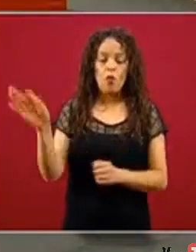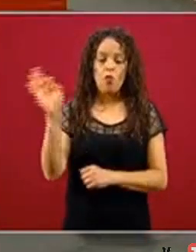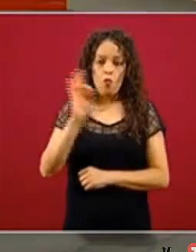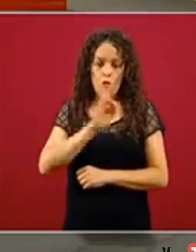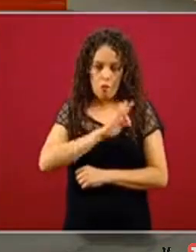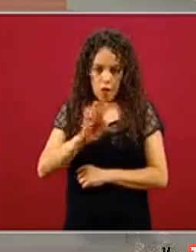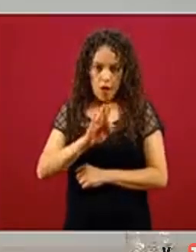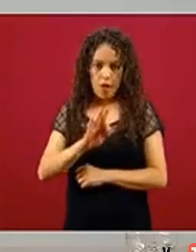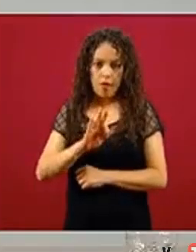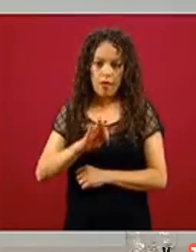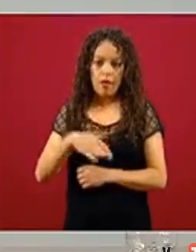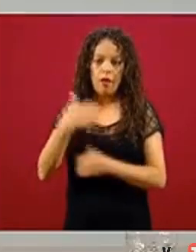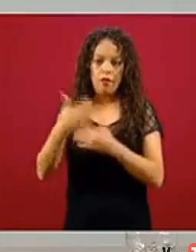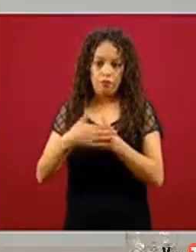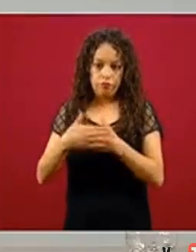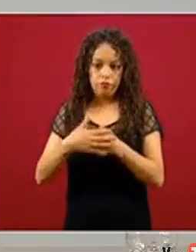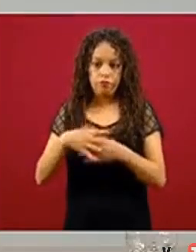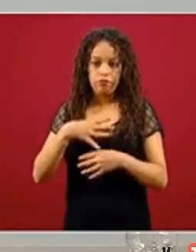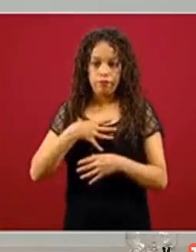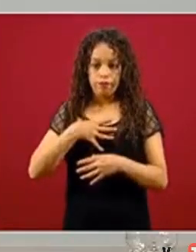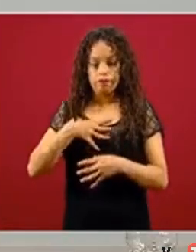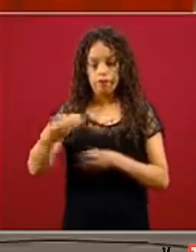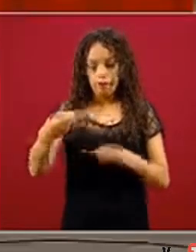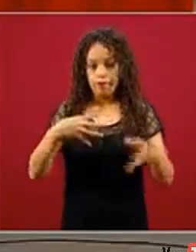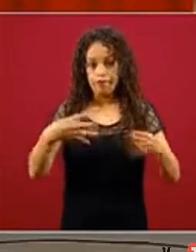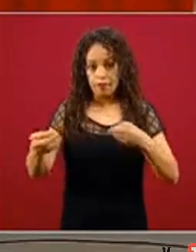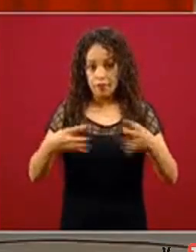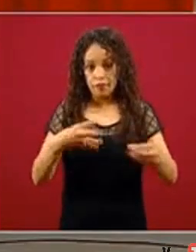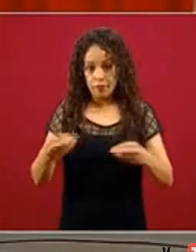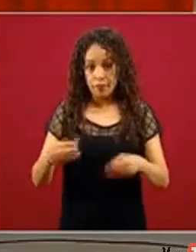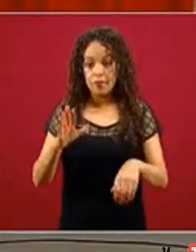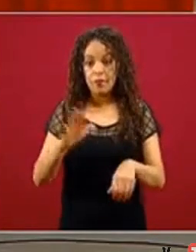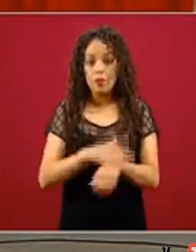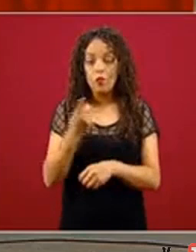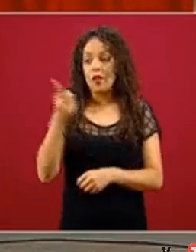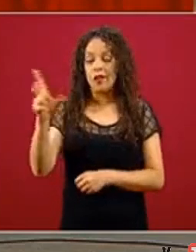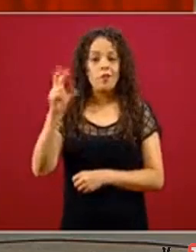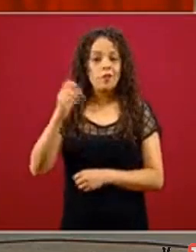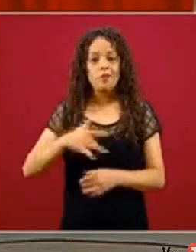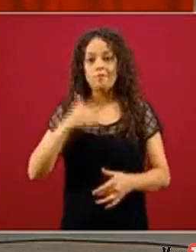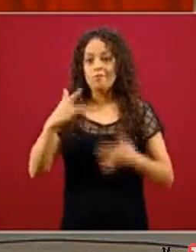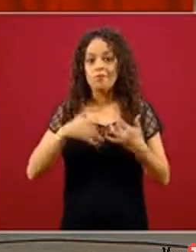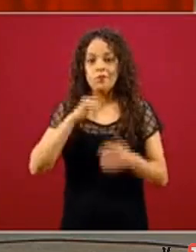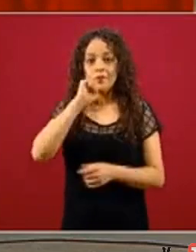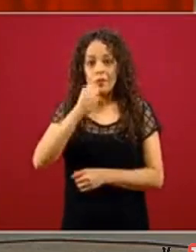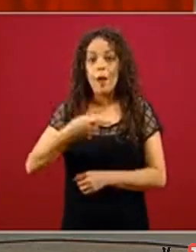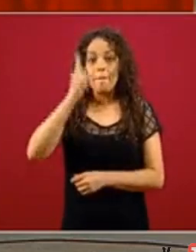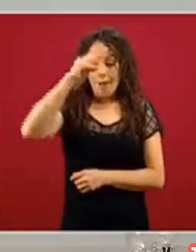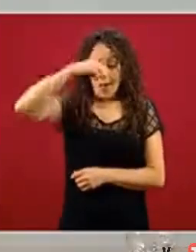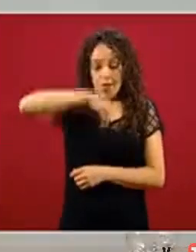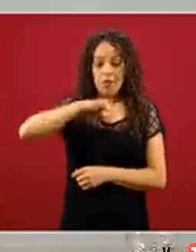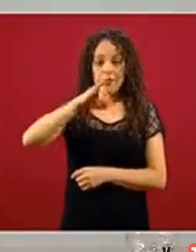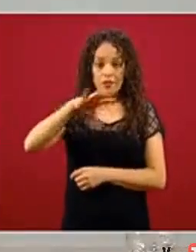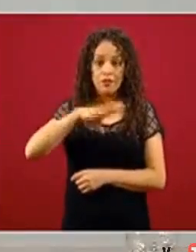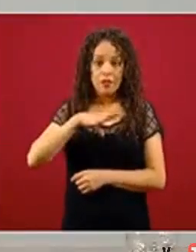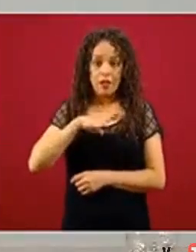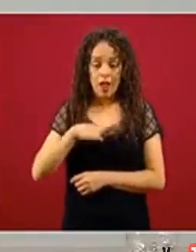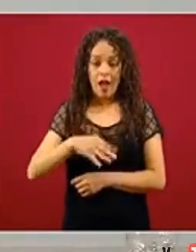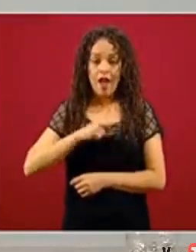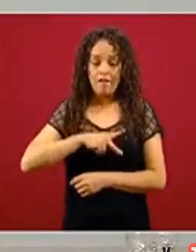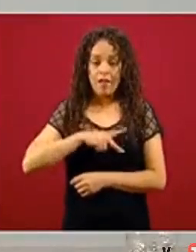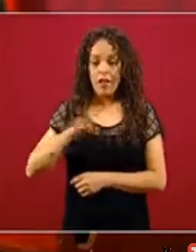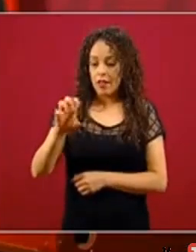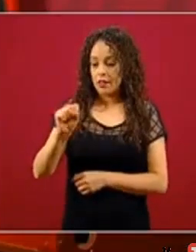estas personas potencialmente contagiantes por ser asintomáticos y portadores del virus SARS-CoV-2